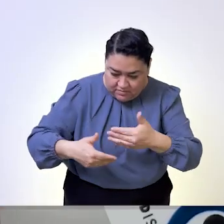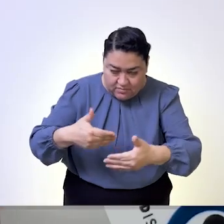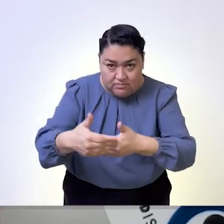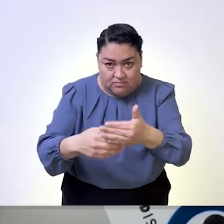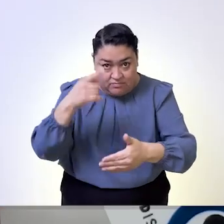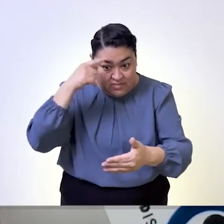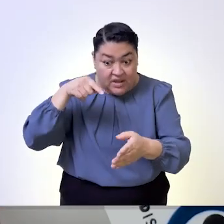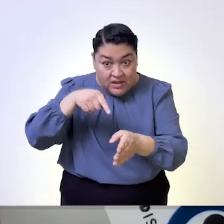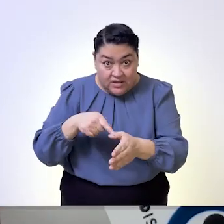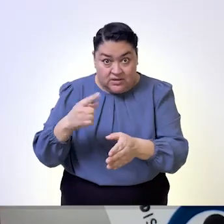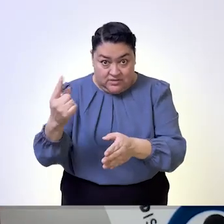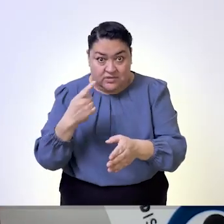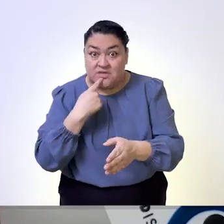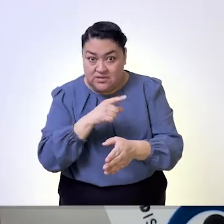ciña